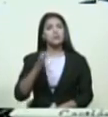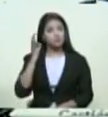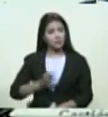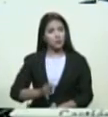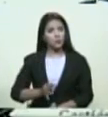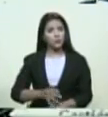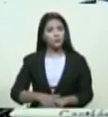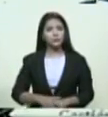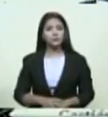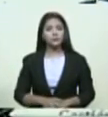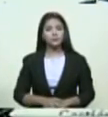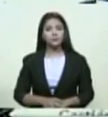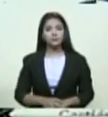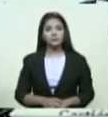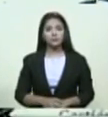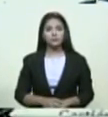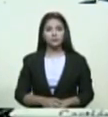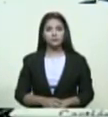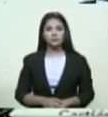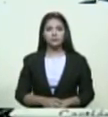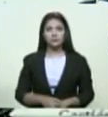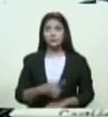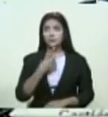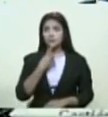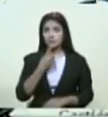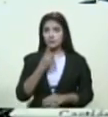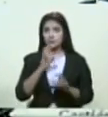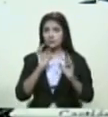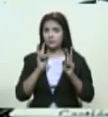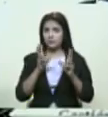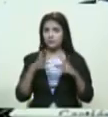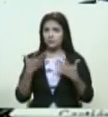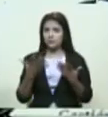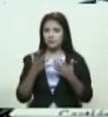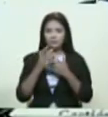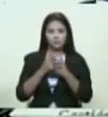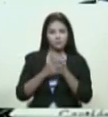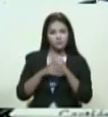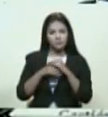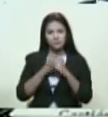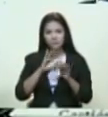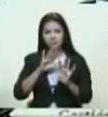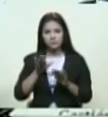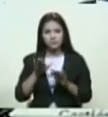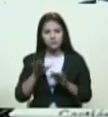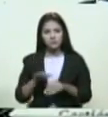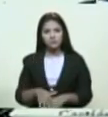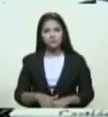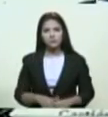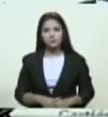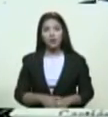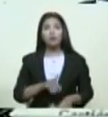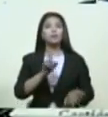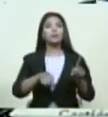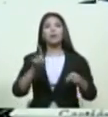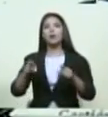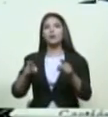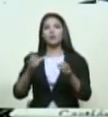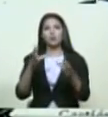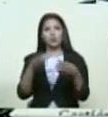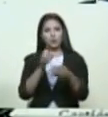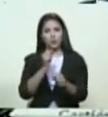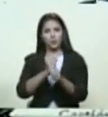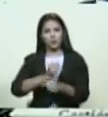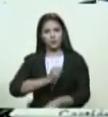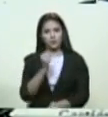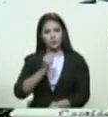seguramente, y lo digo entre comillas, la complicidad de algunos cuerpos policiales.